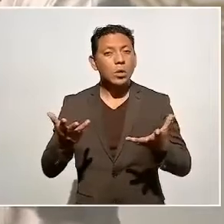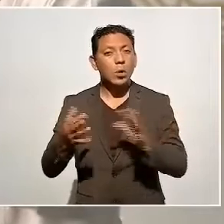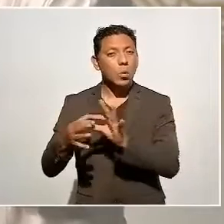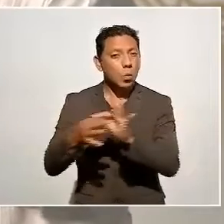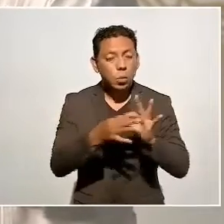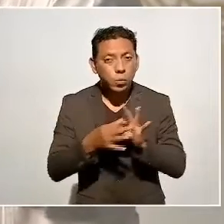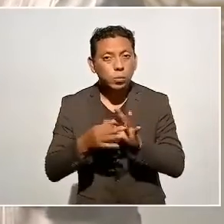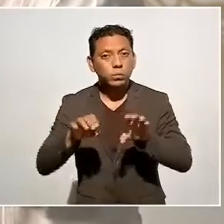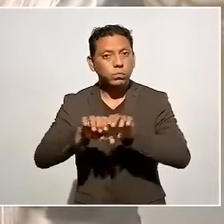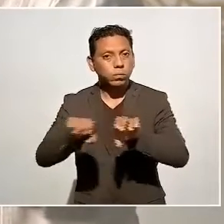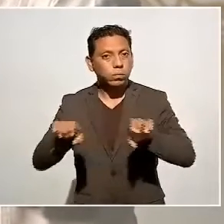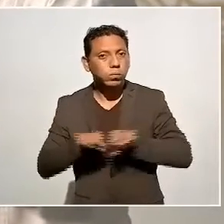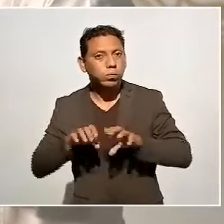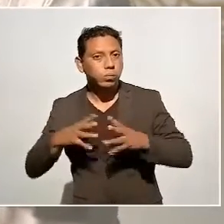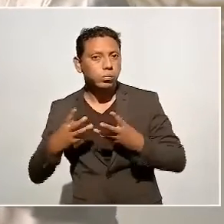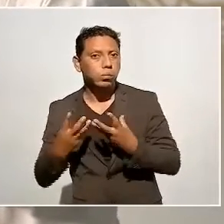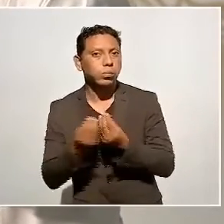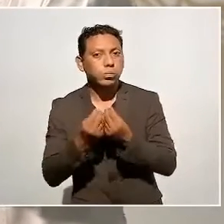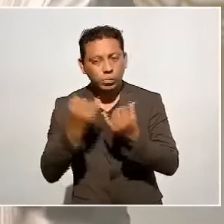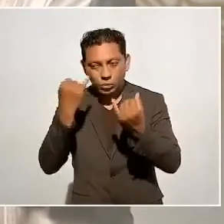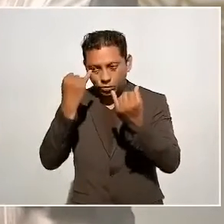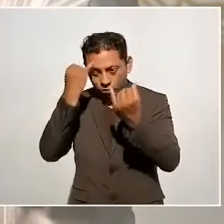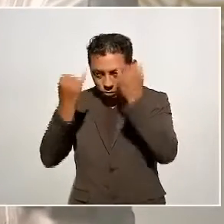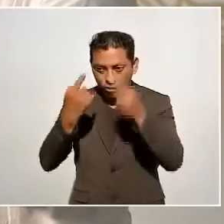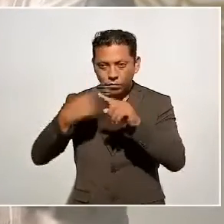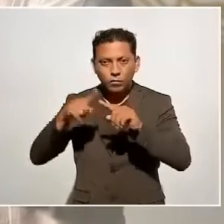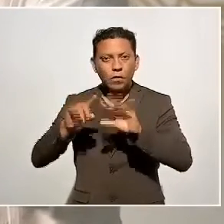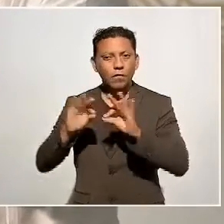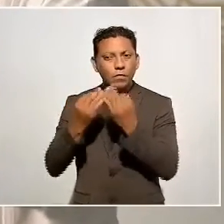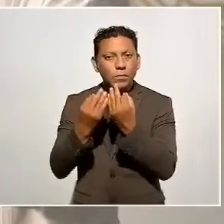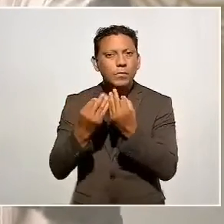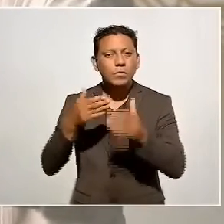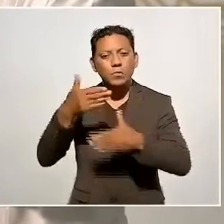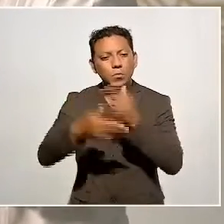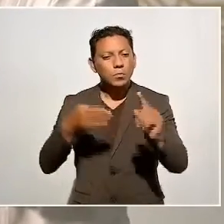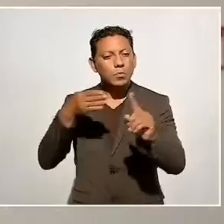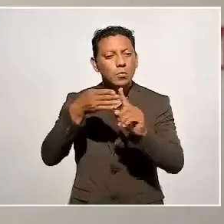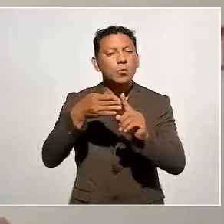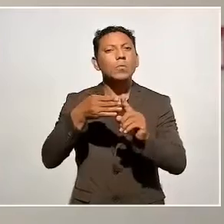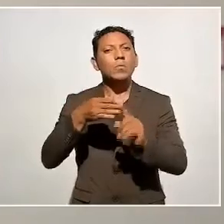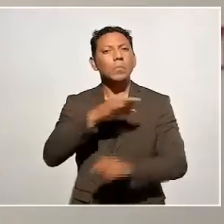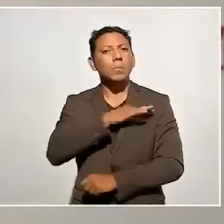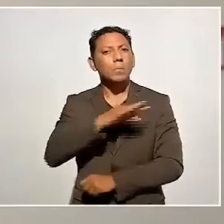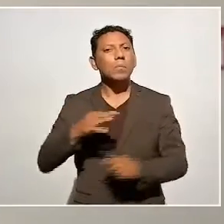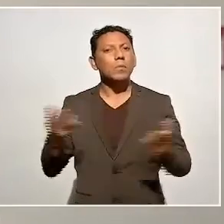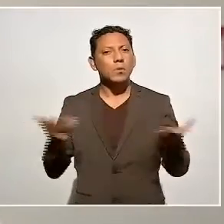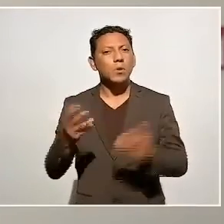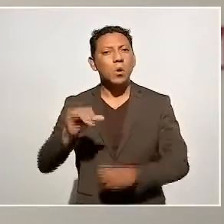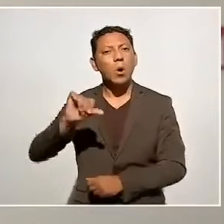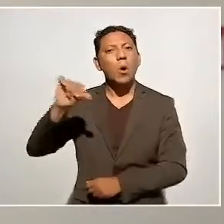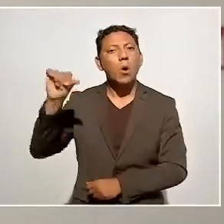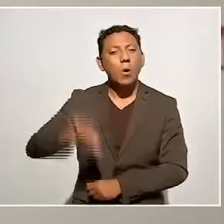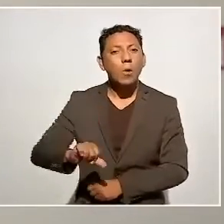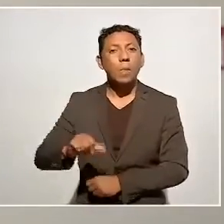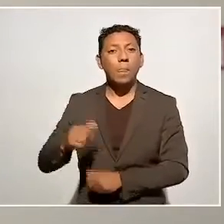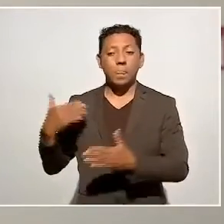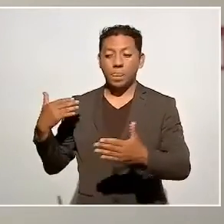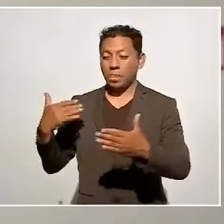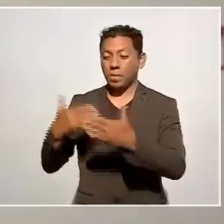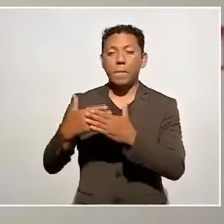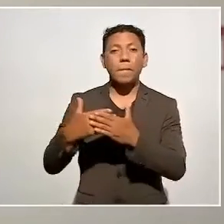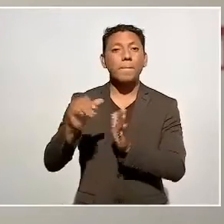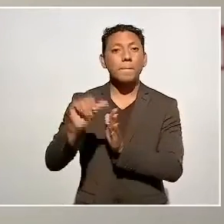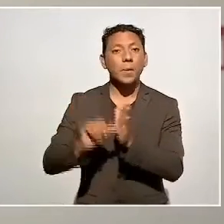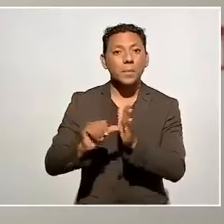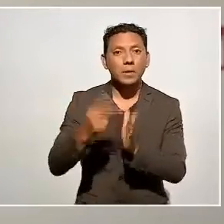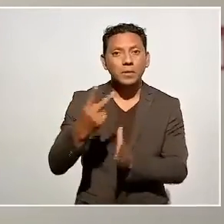y equipo, las grandes ideas se pueden y se deben construir. Hoy, un par de meses después,